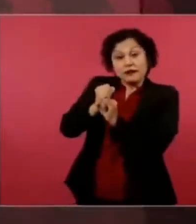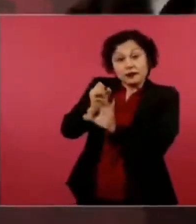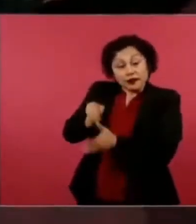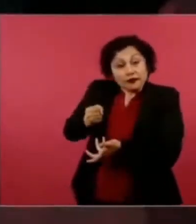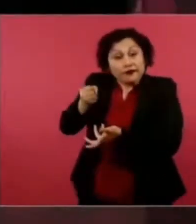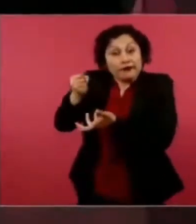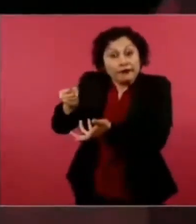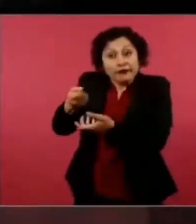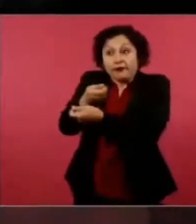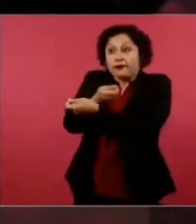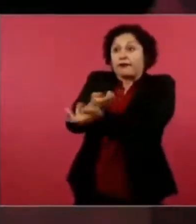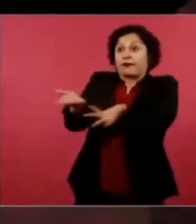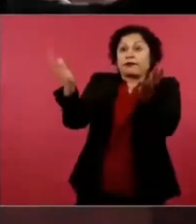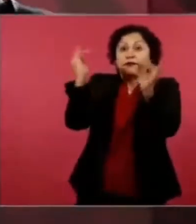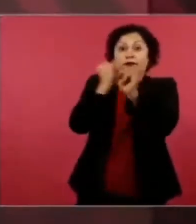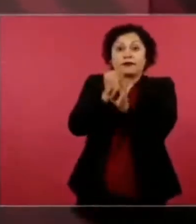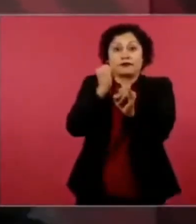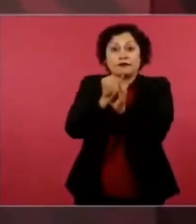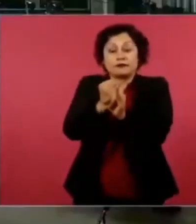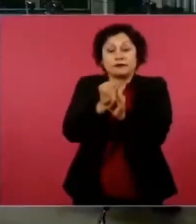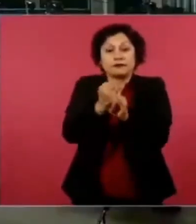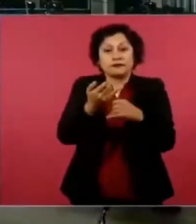Es el acceso al Internet